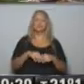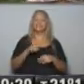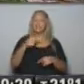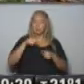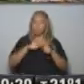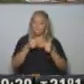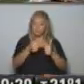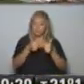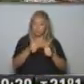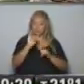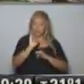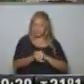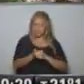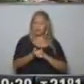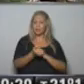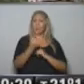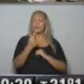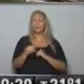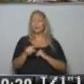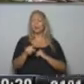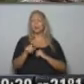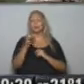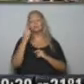está mal, la política está bien, pero no